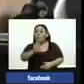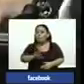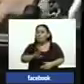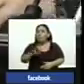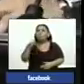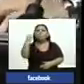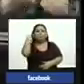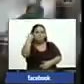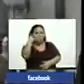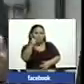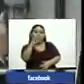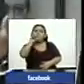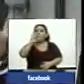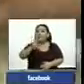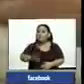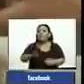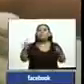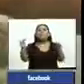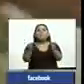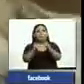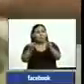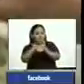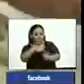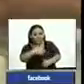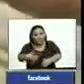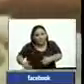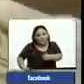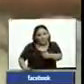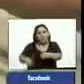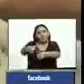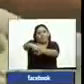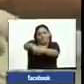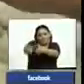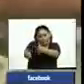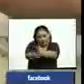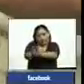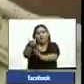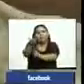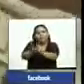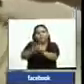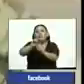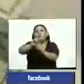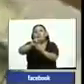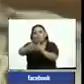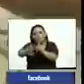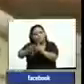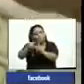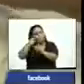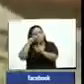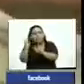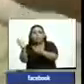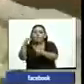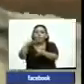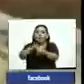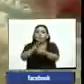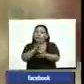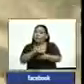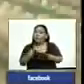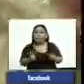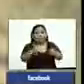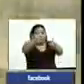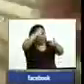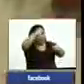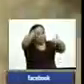importante destacar que también el presidente de la Asamblea Legislativa ha recalcado de que espera la aprobación de este